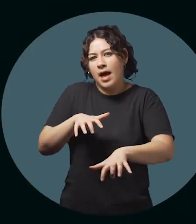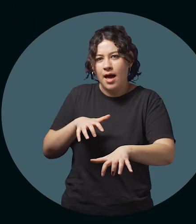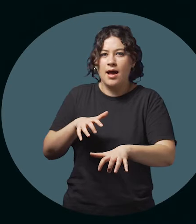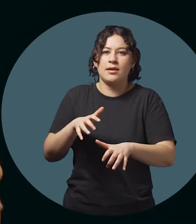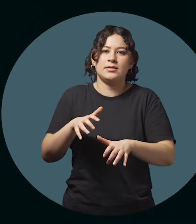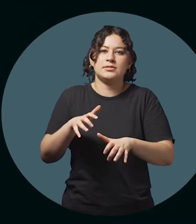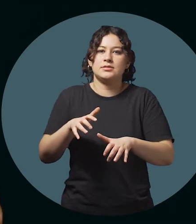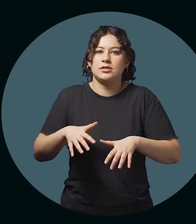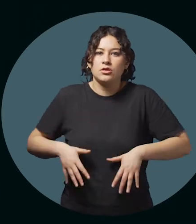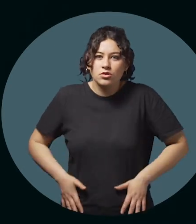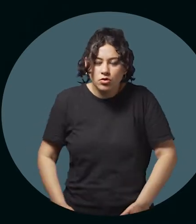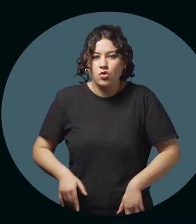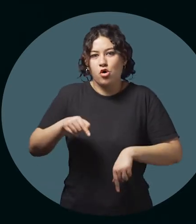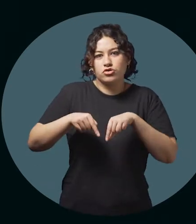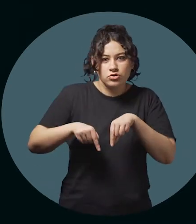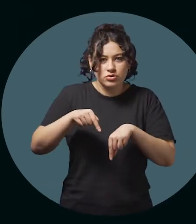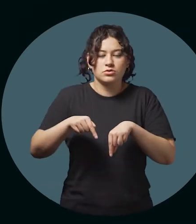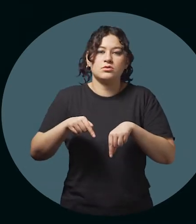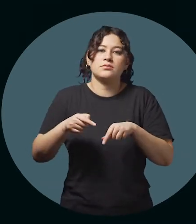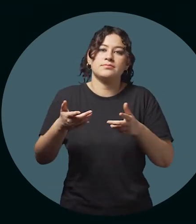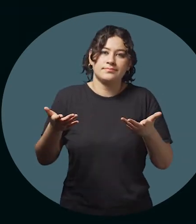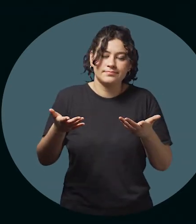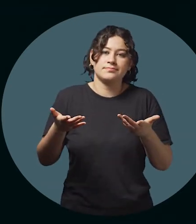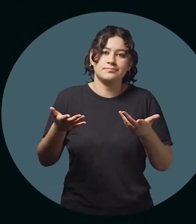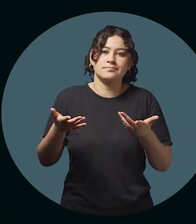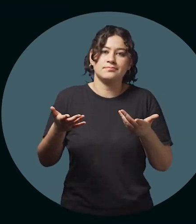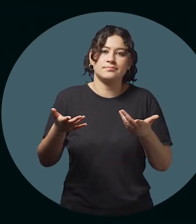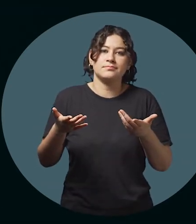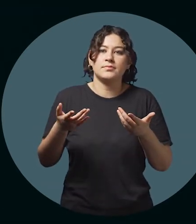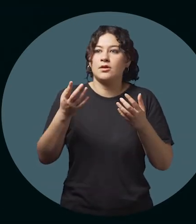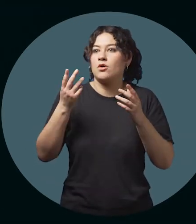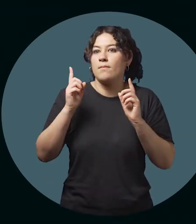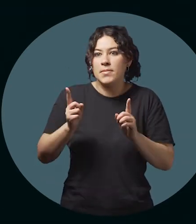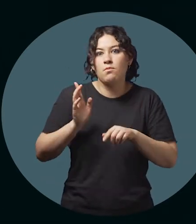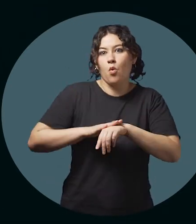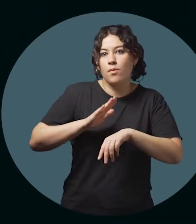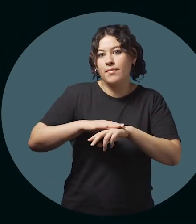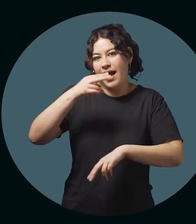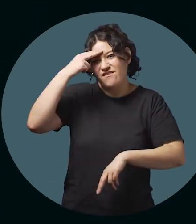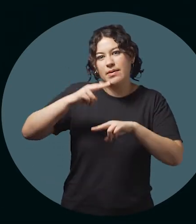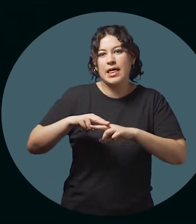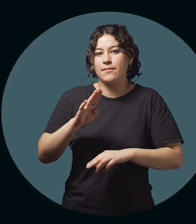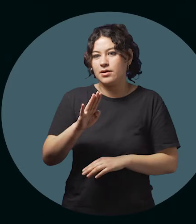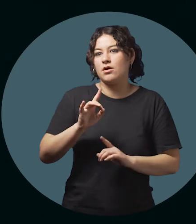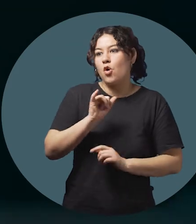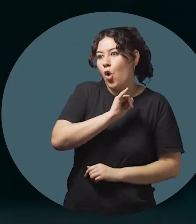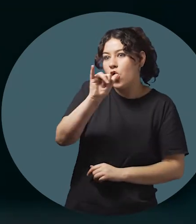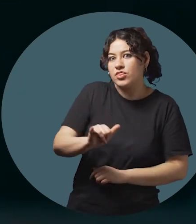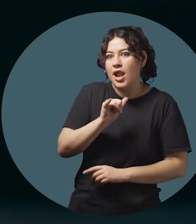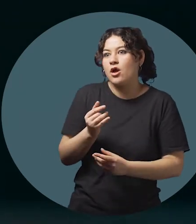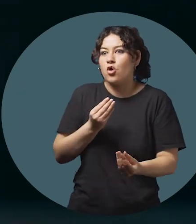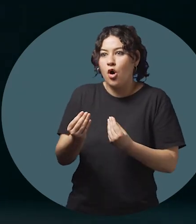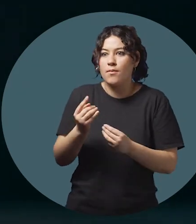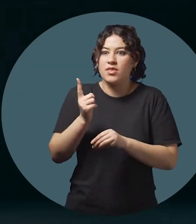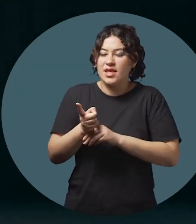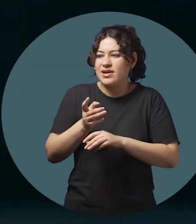parálisis distales de sus ambos miembros inferiores por la poliomielitis, tener que contarle eso. Cuando vos tenés